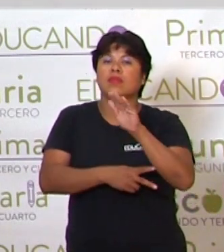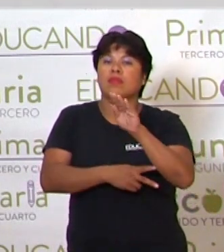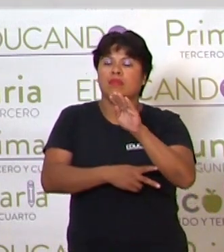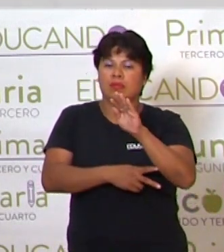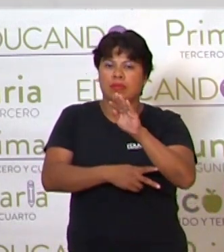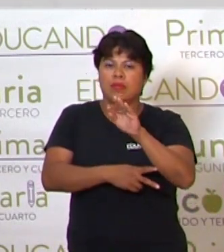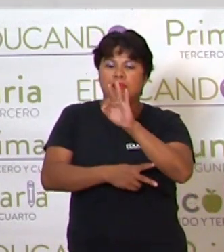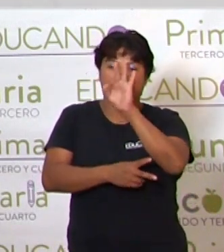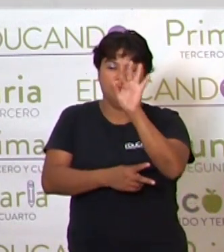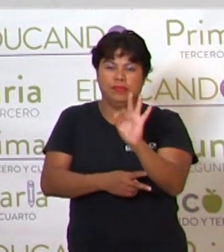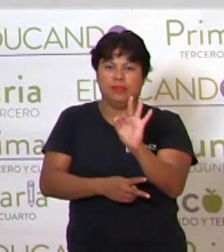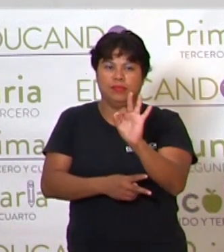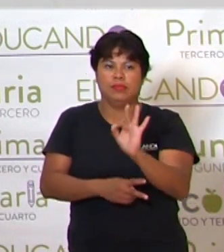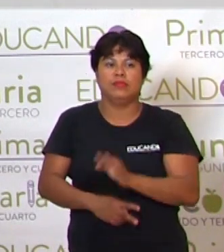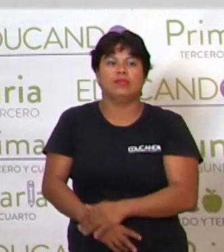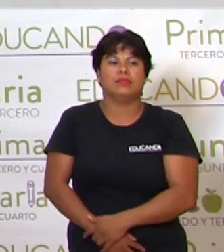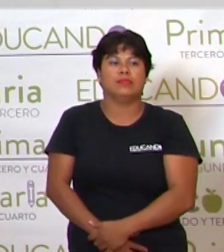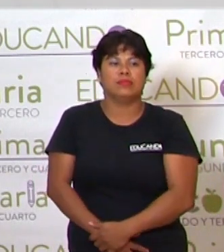90